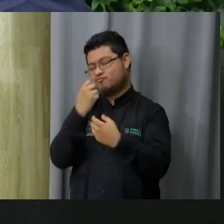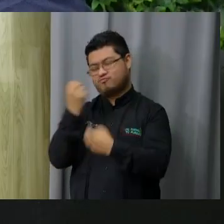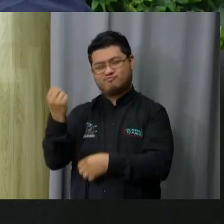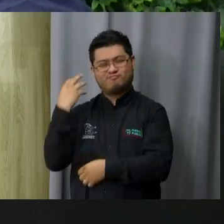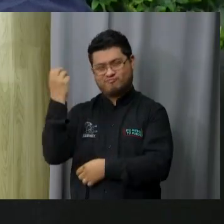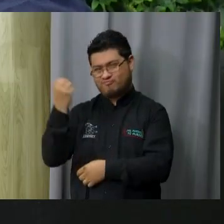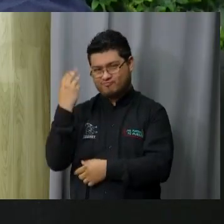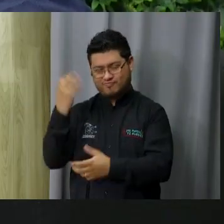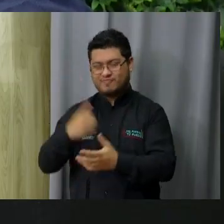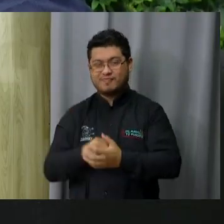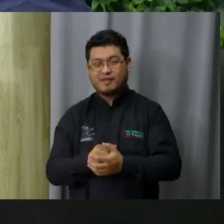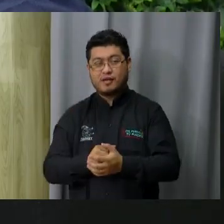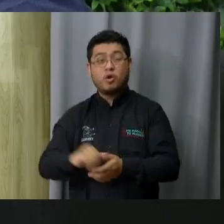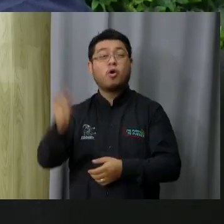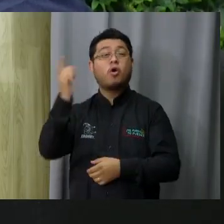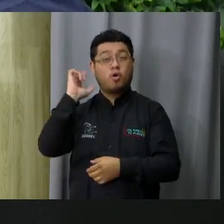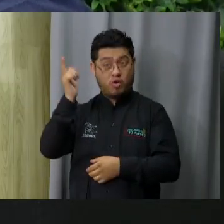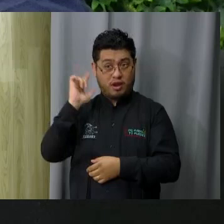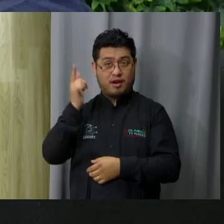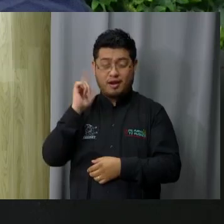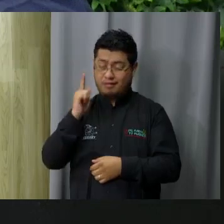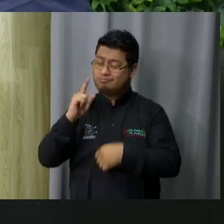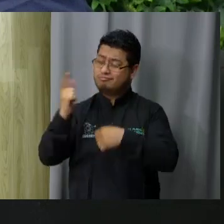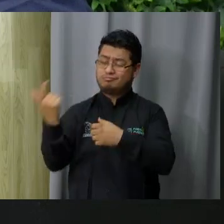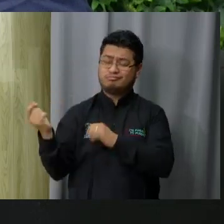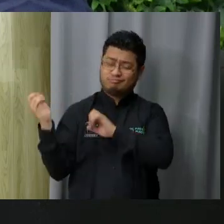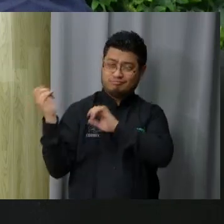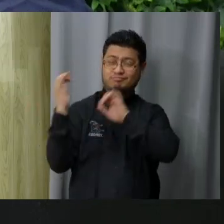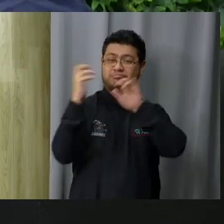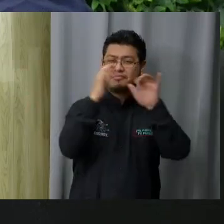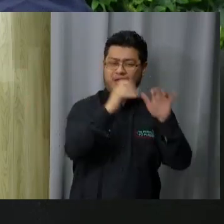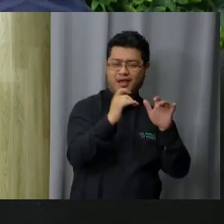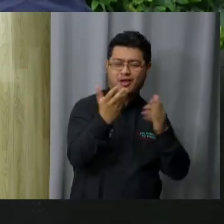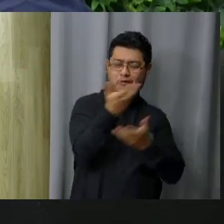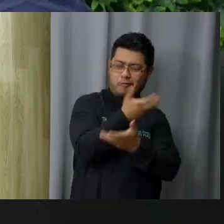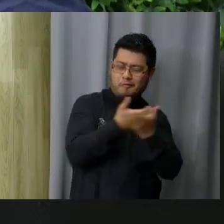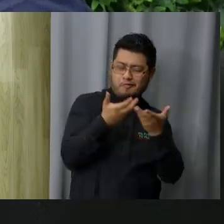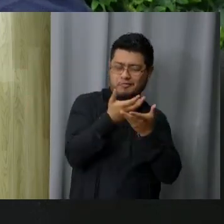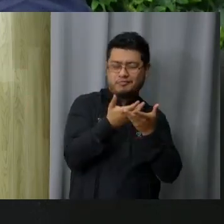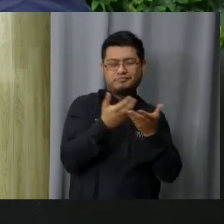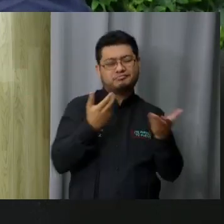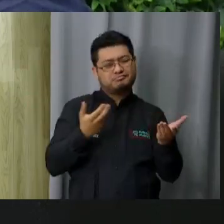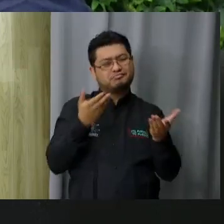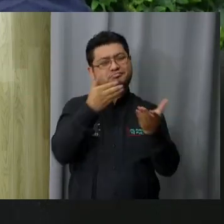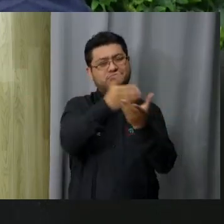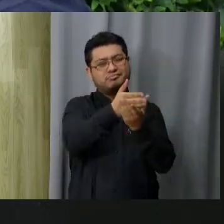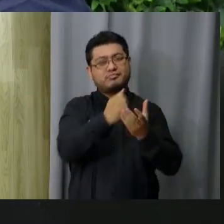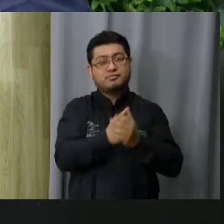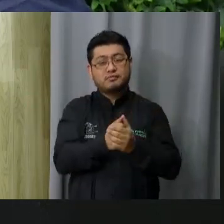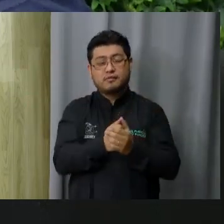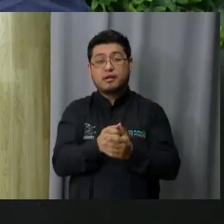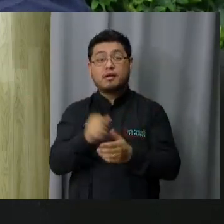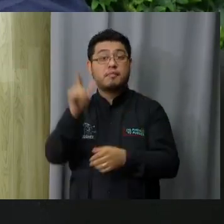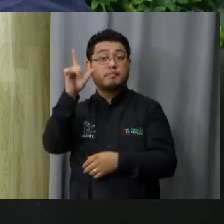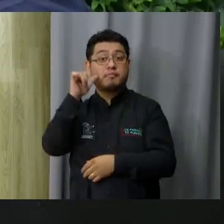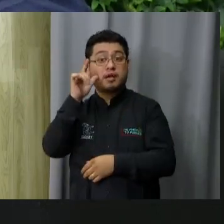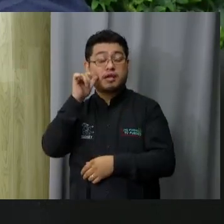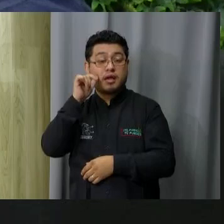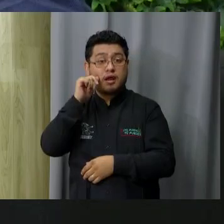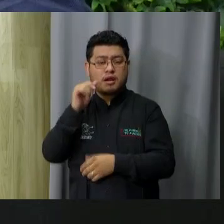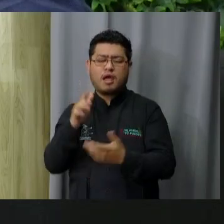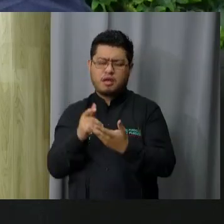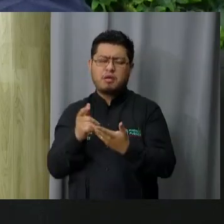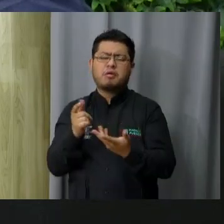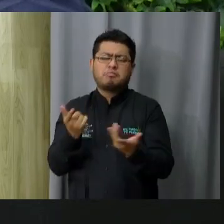No, pues ojalá y nos puedan acompañar a la pasarela. Y bueno, en el caso del evento de mañana, sí, pues igual también es un